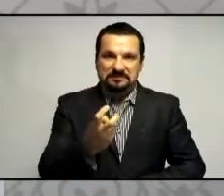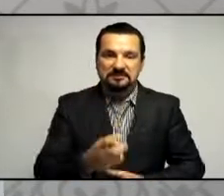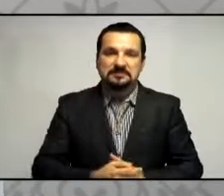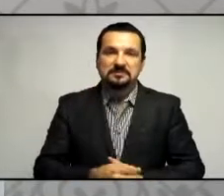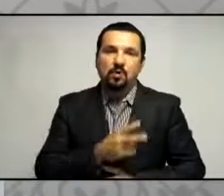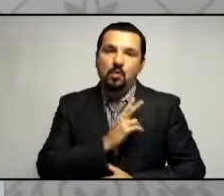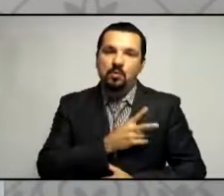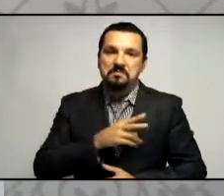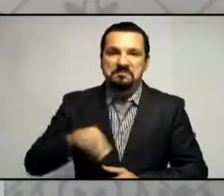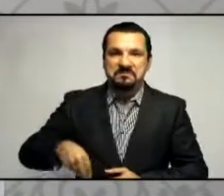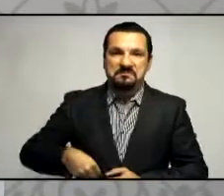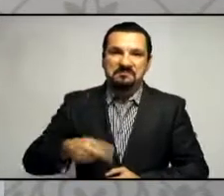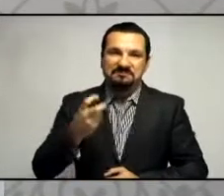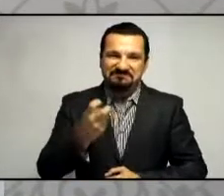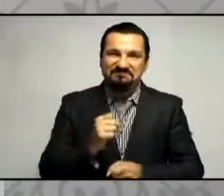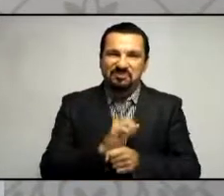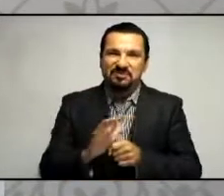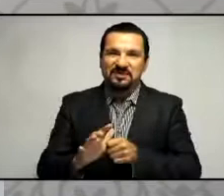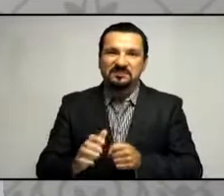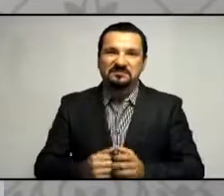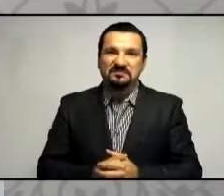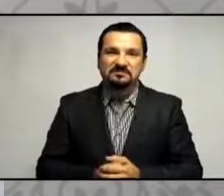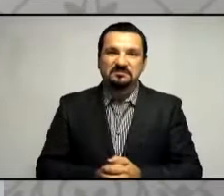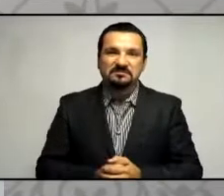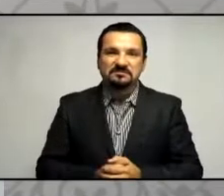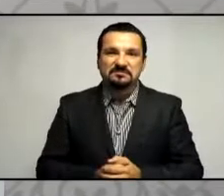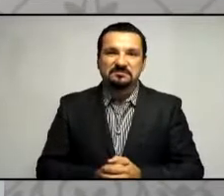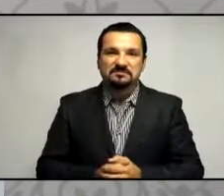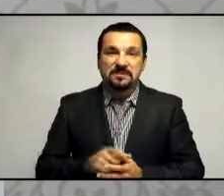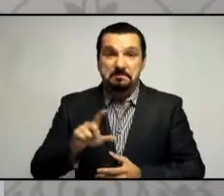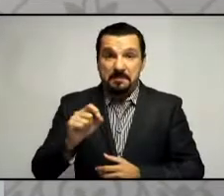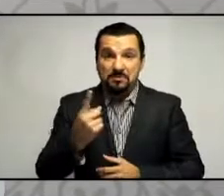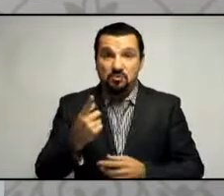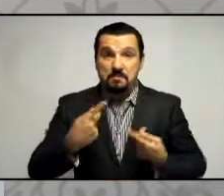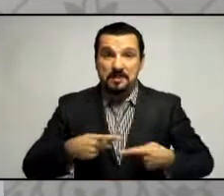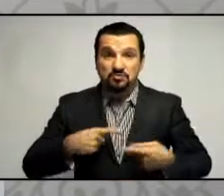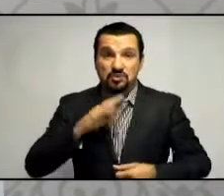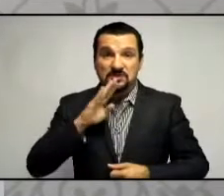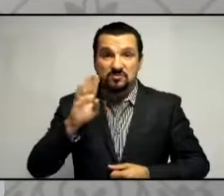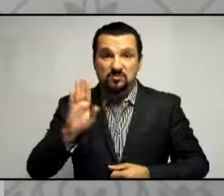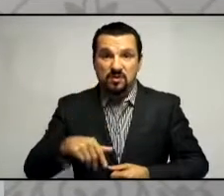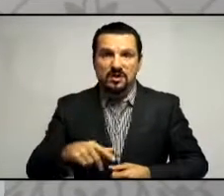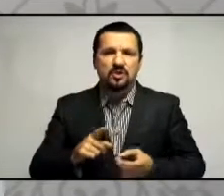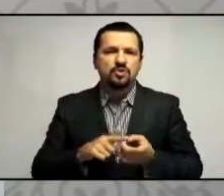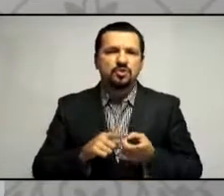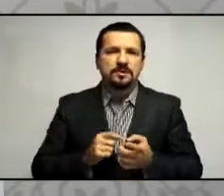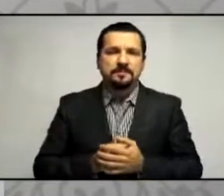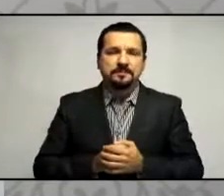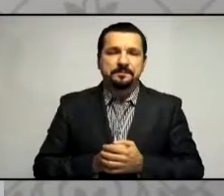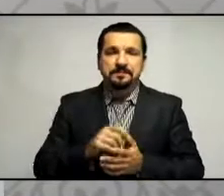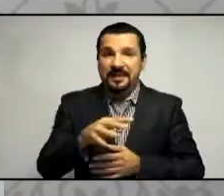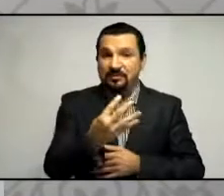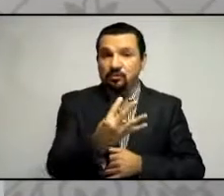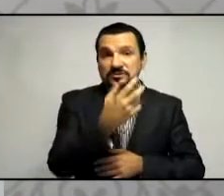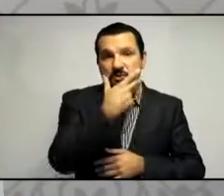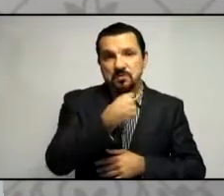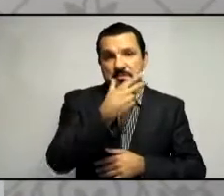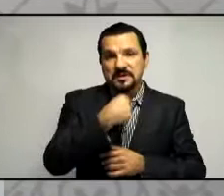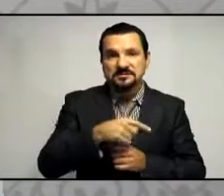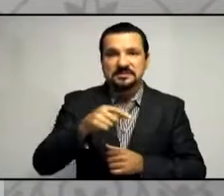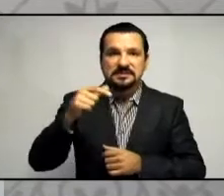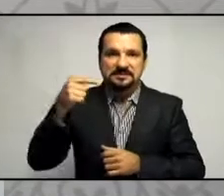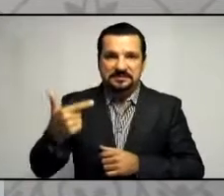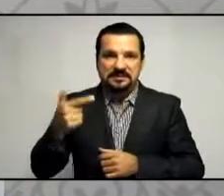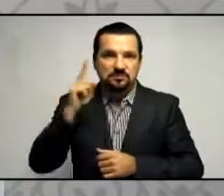la vida por este virus. Los 21 fallecimientos ocurrieron en 14 hombres y